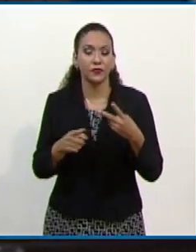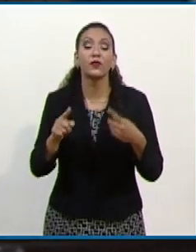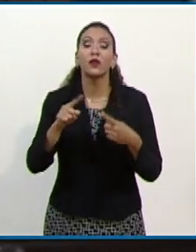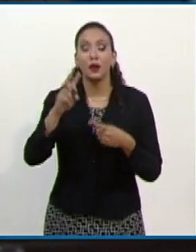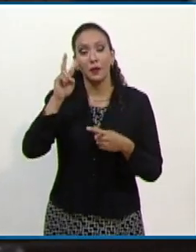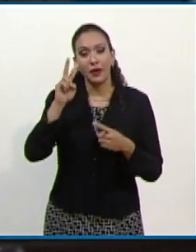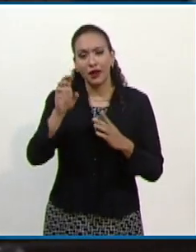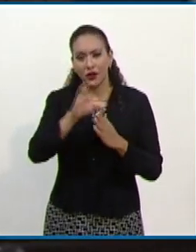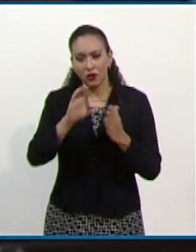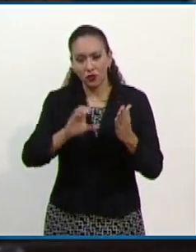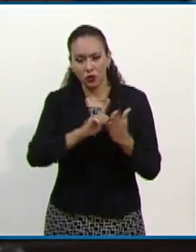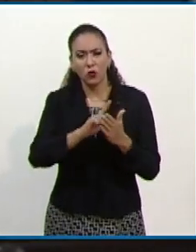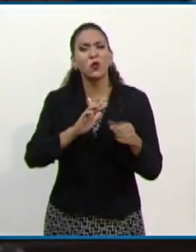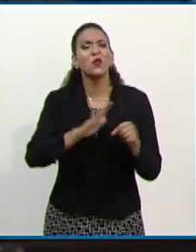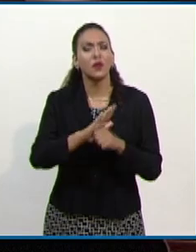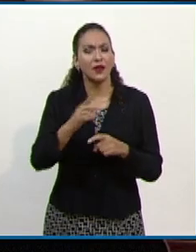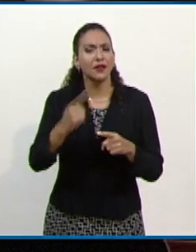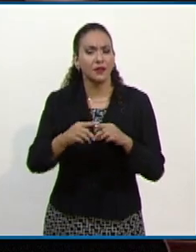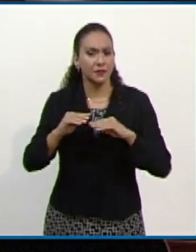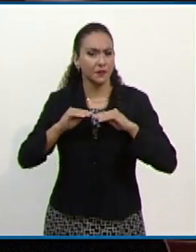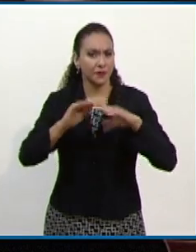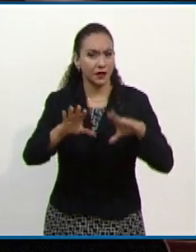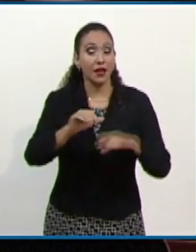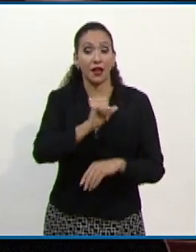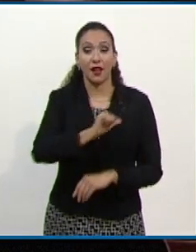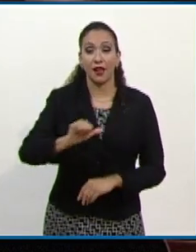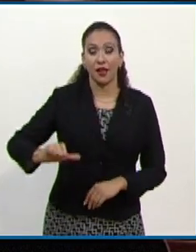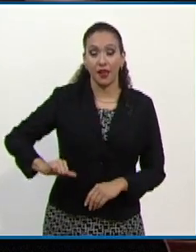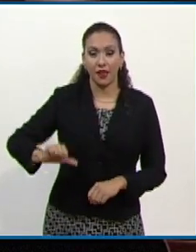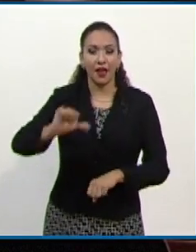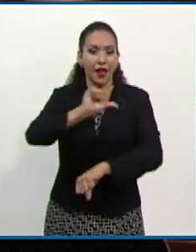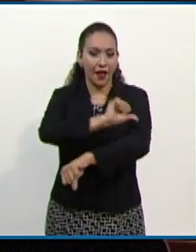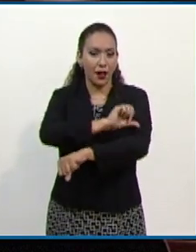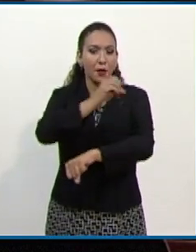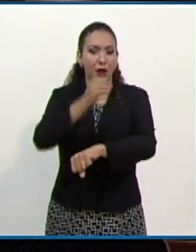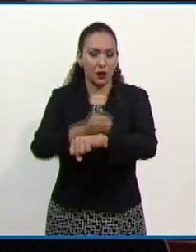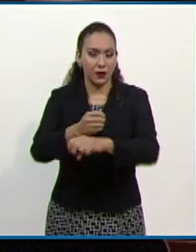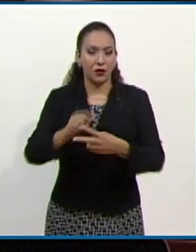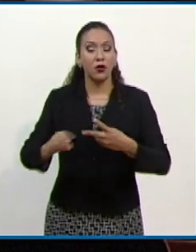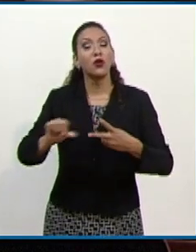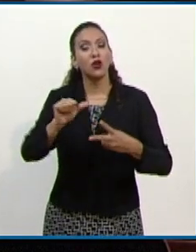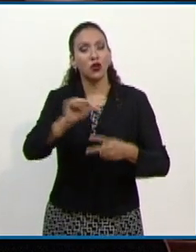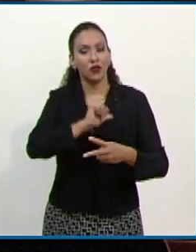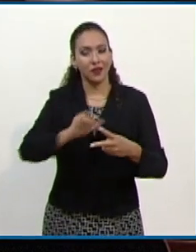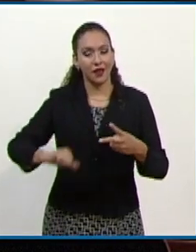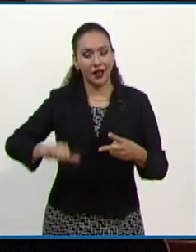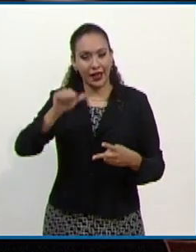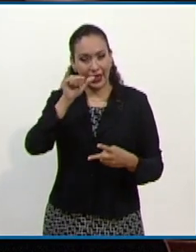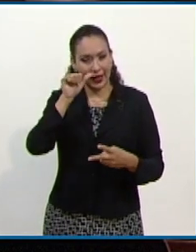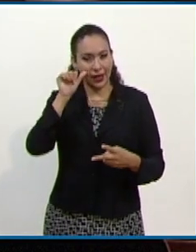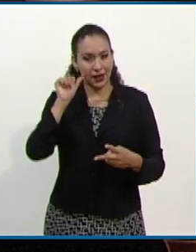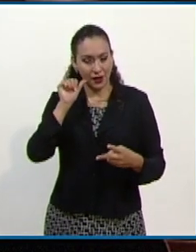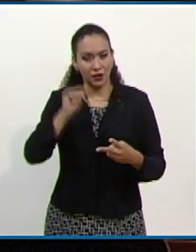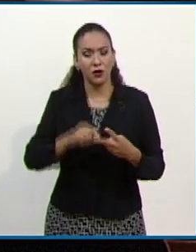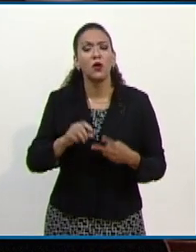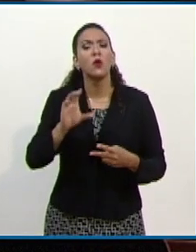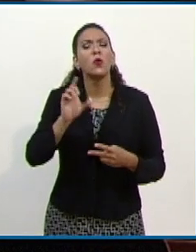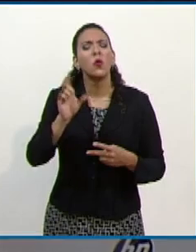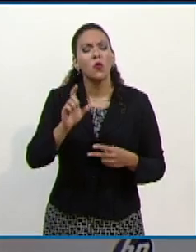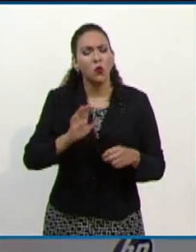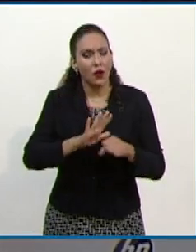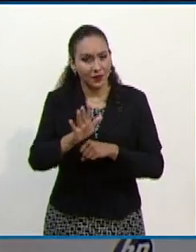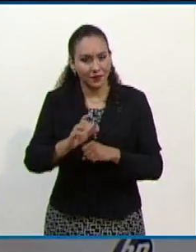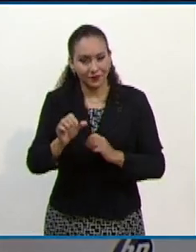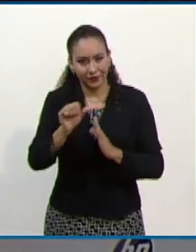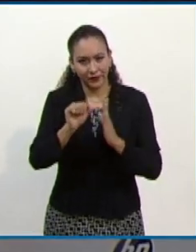constitucionales promovidas respectivamente por las alcaldías Álvaro Obregón y Benito Juárez en contra del acuerdo de 2021 con los